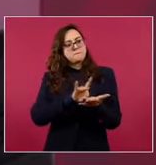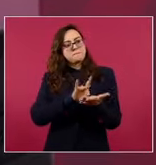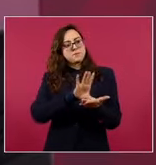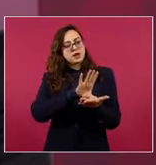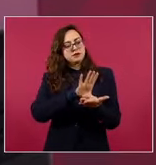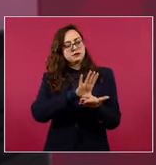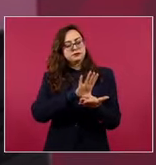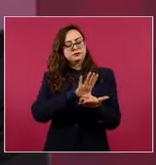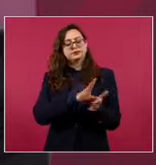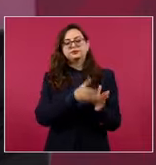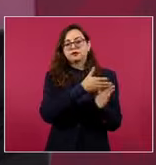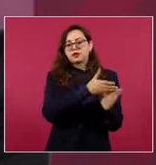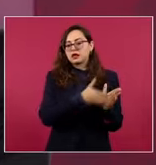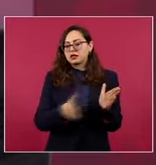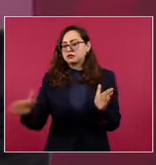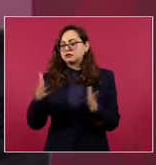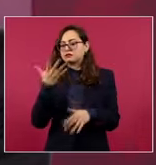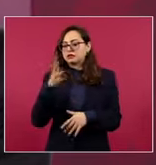a